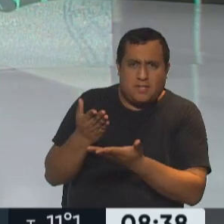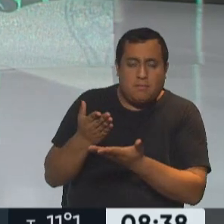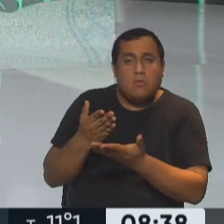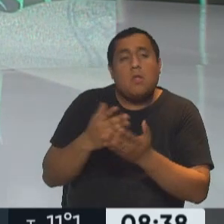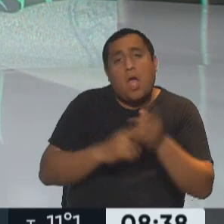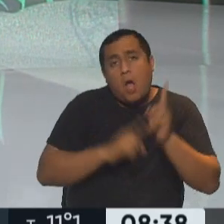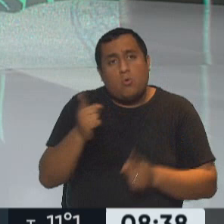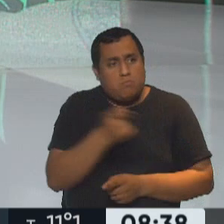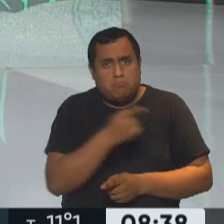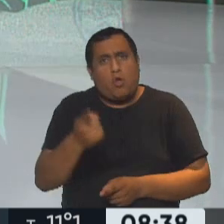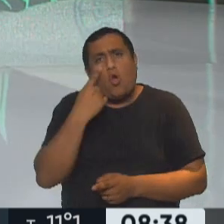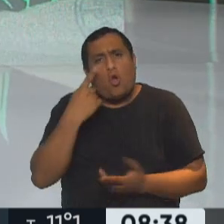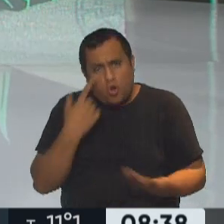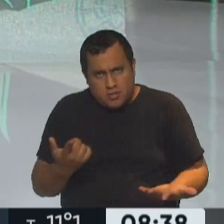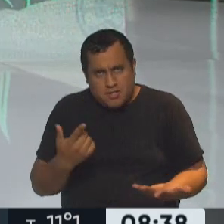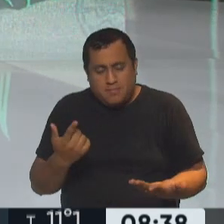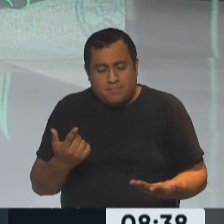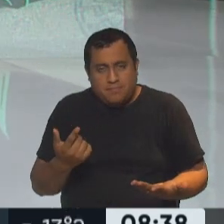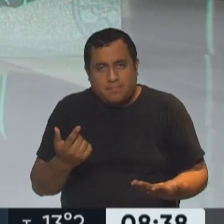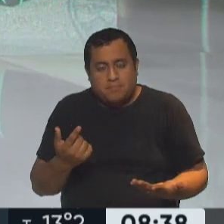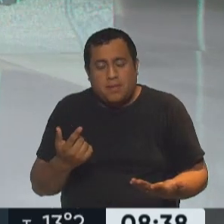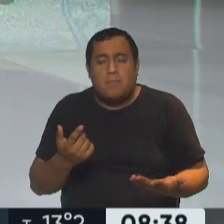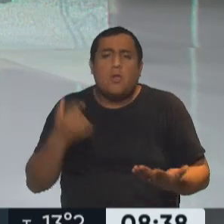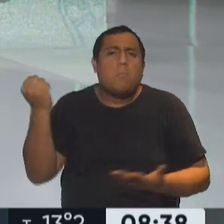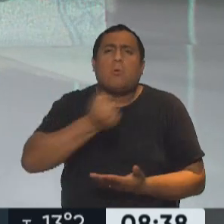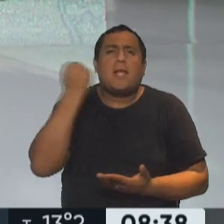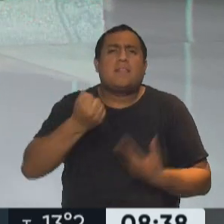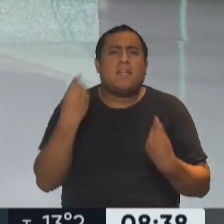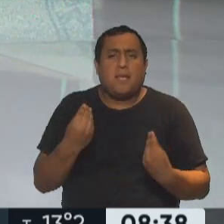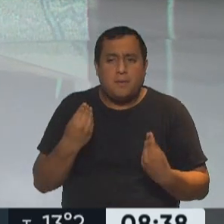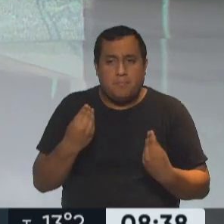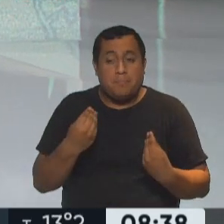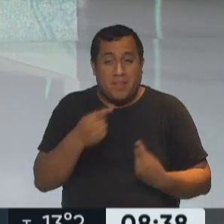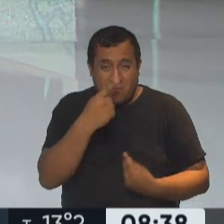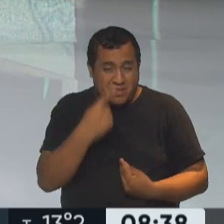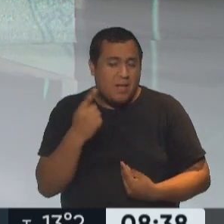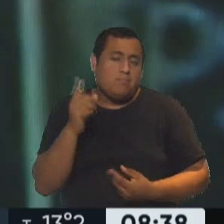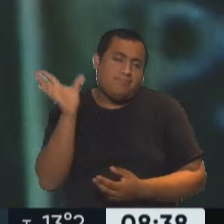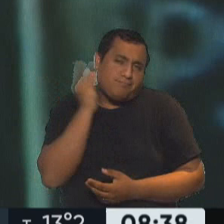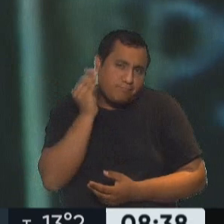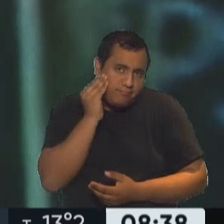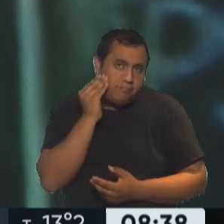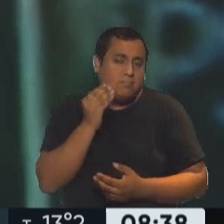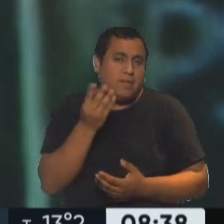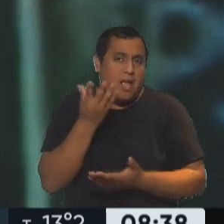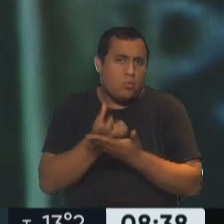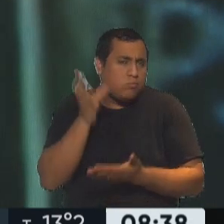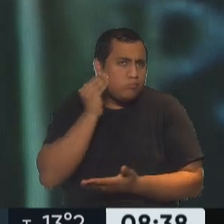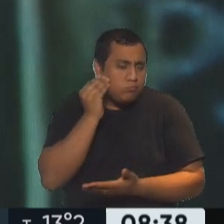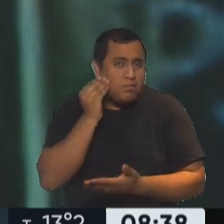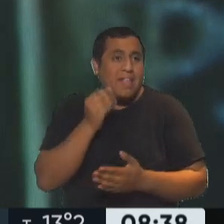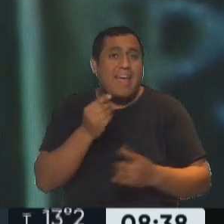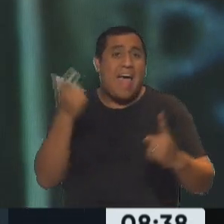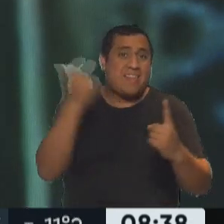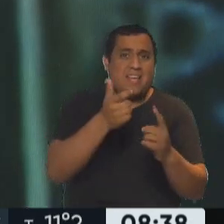ellos se conocen por referencia. Lo importante de todo esto es que lo que acabas de escuchar, que fue previo al ataque a la